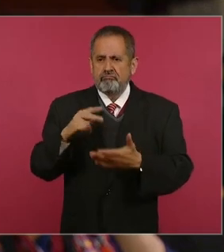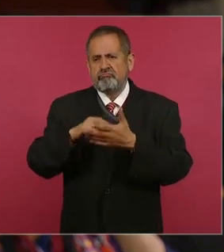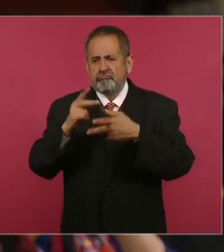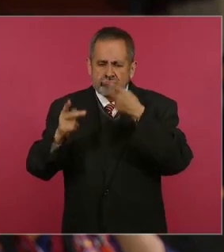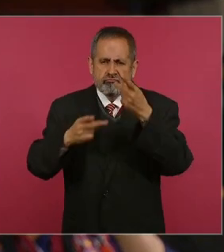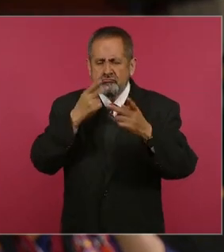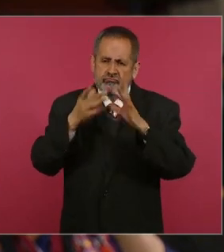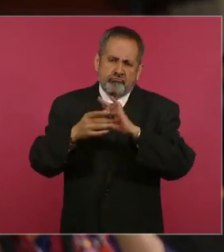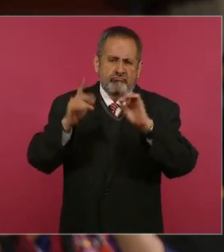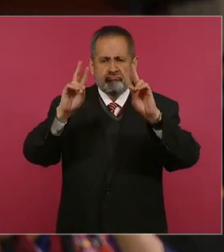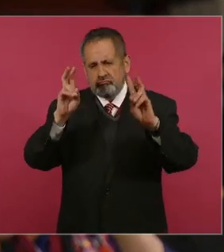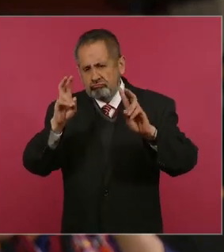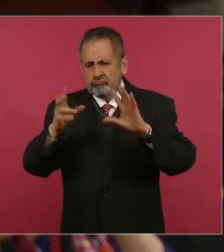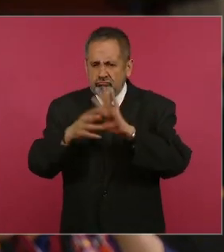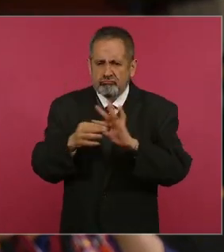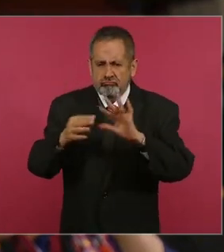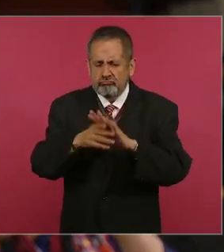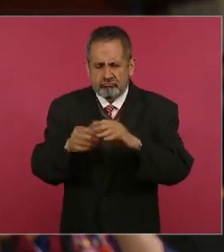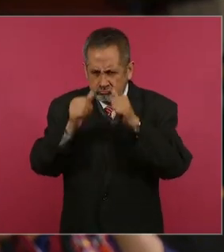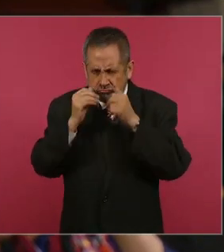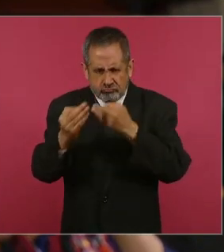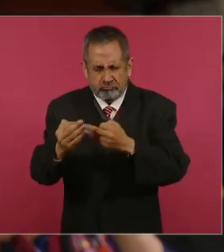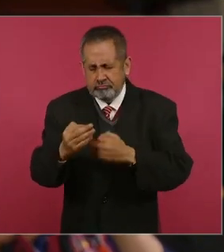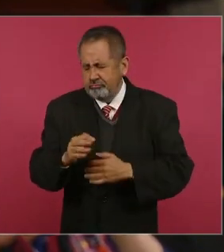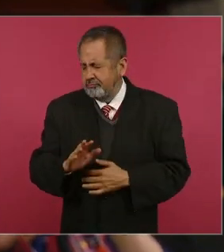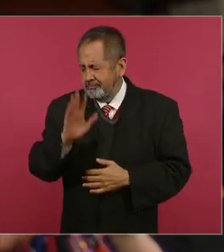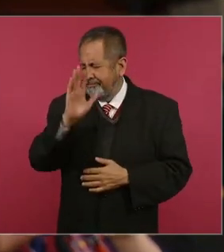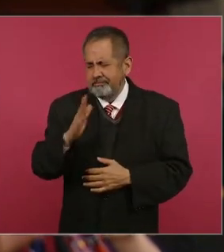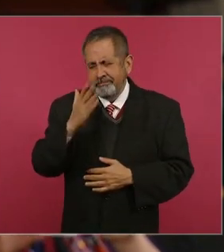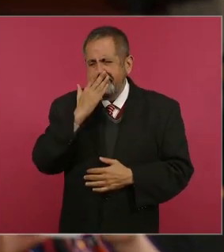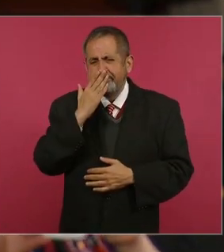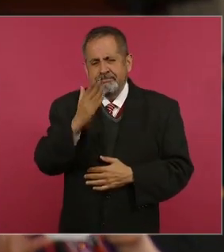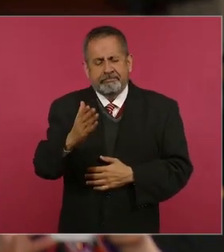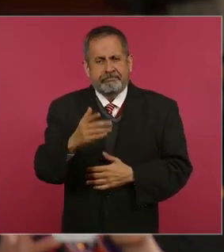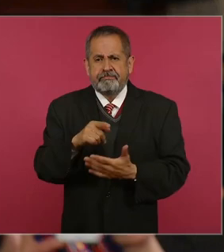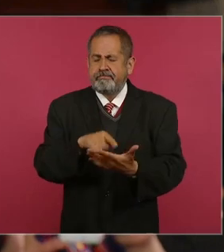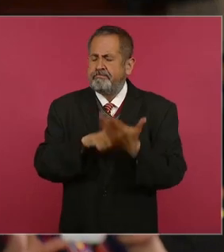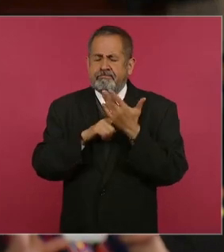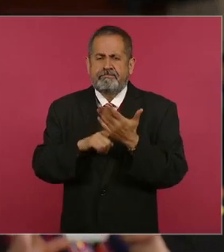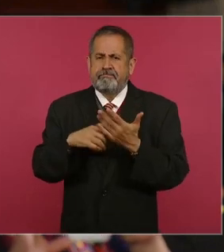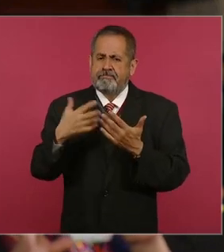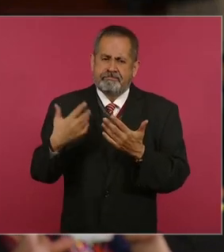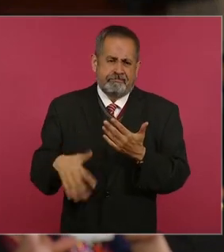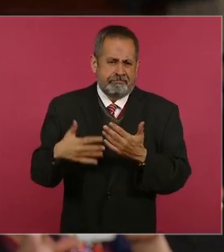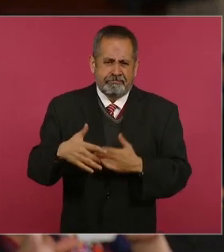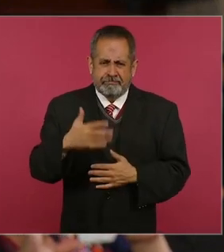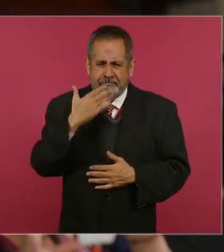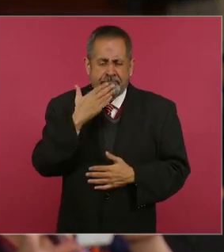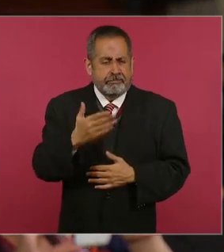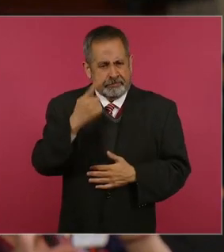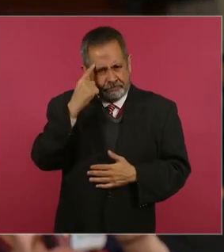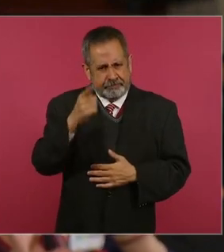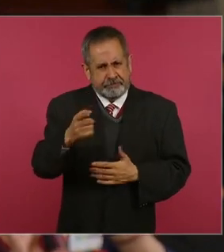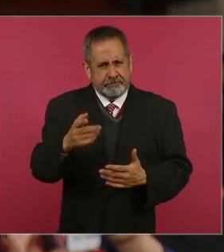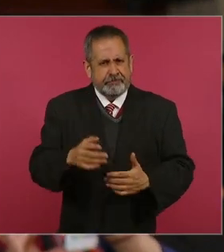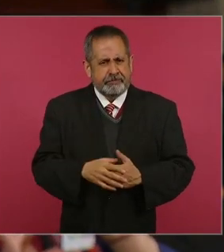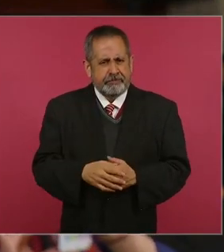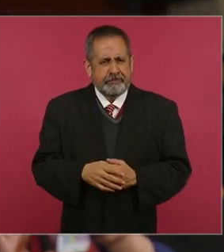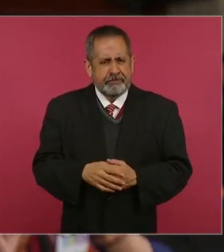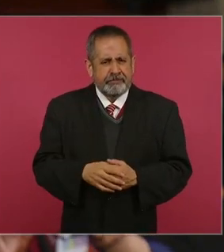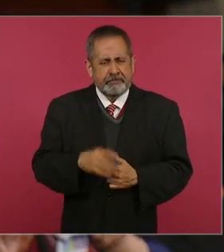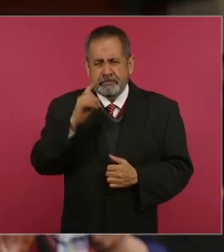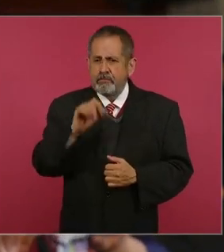de esta manera la situación, me parece que es bastante ejemplar para